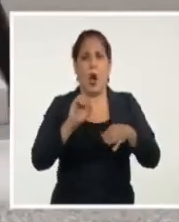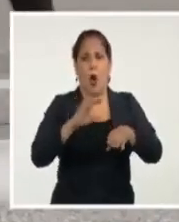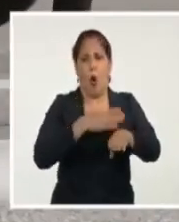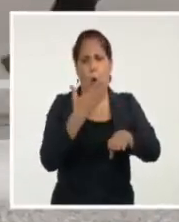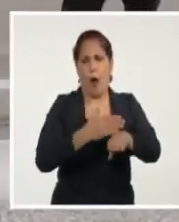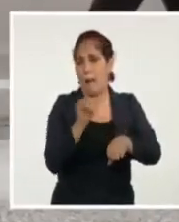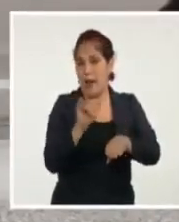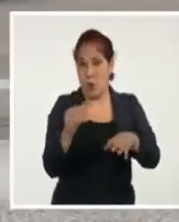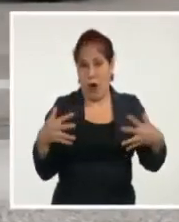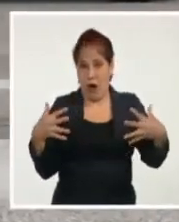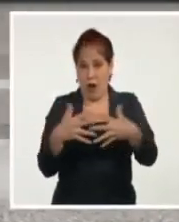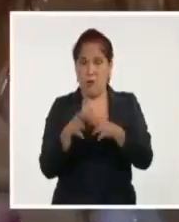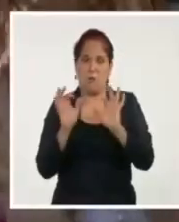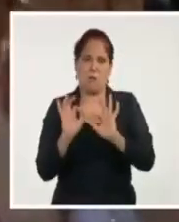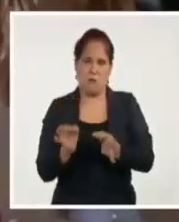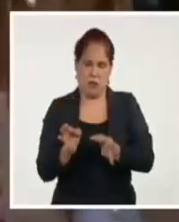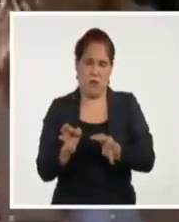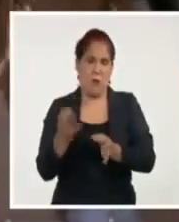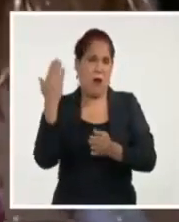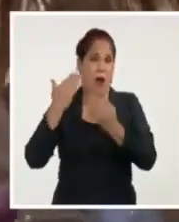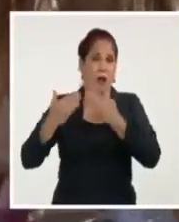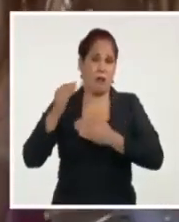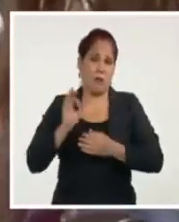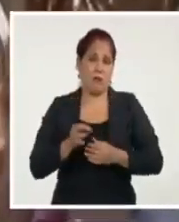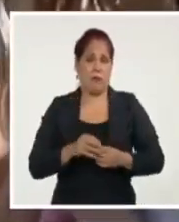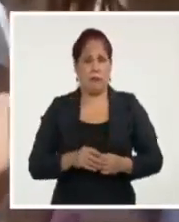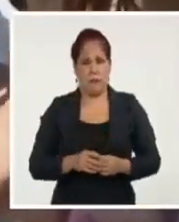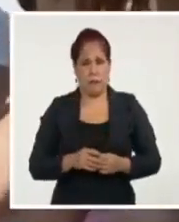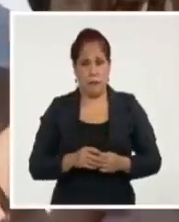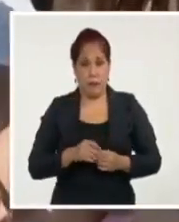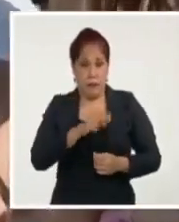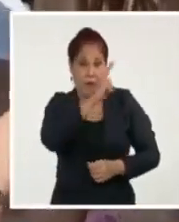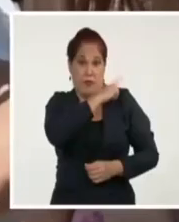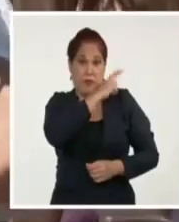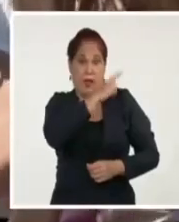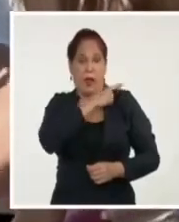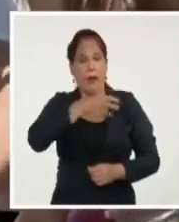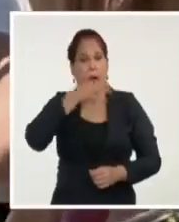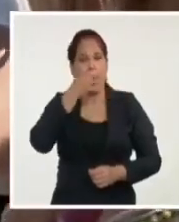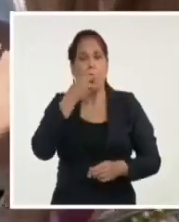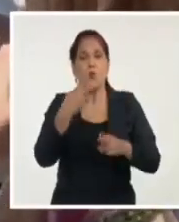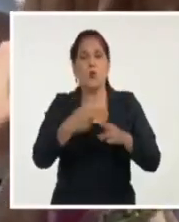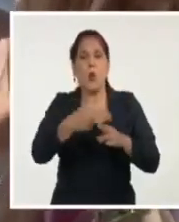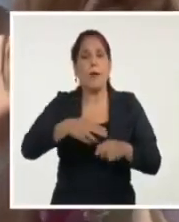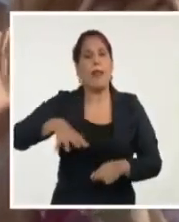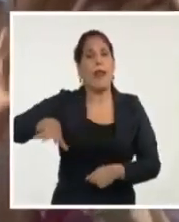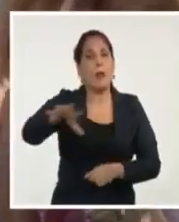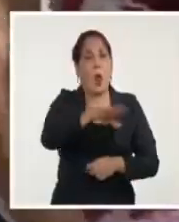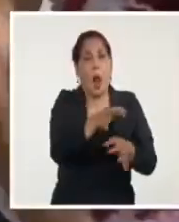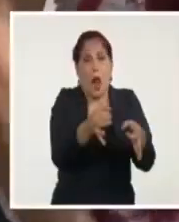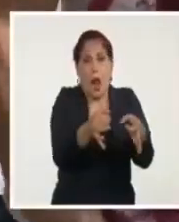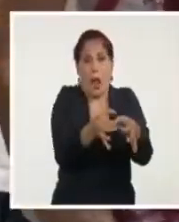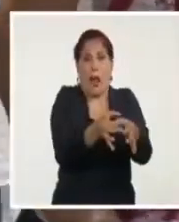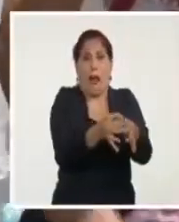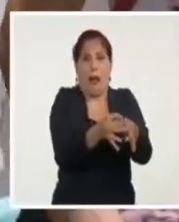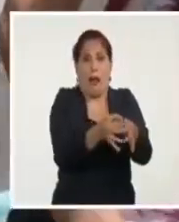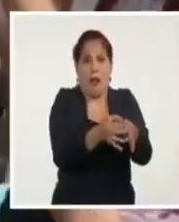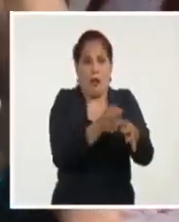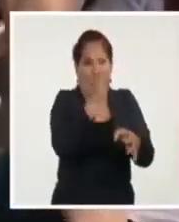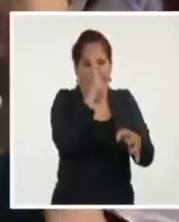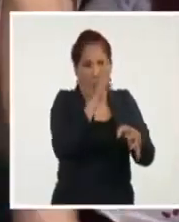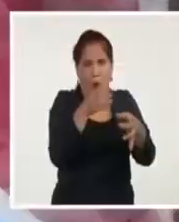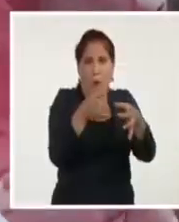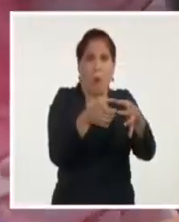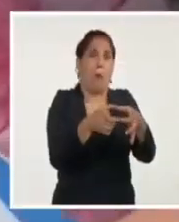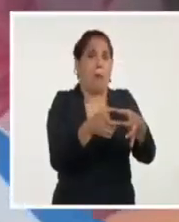rumbo diferente al que impuso Donald Trump. El alcalde habla en nombre de una minoría cegada por el odio que